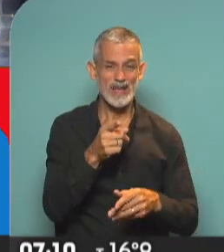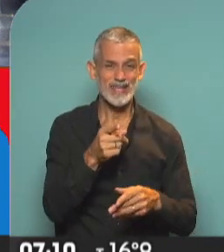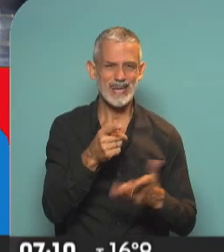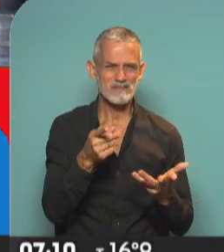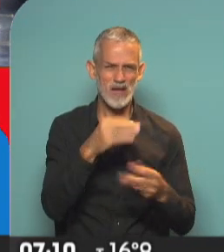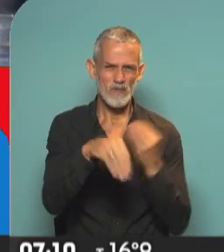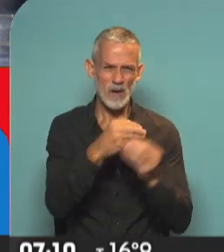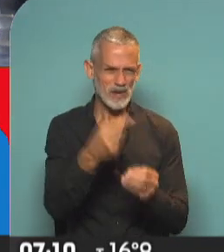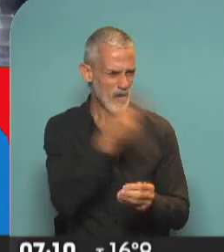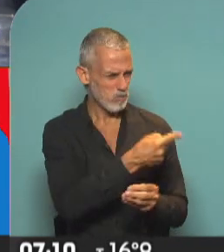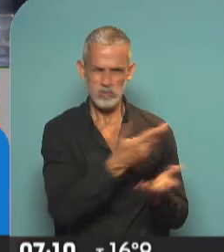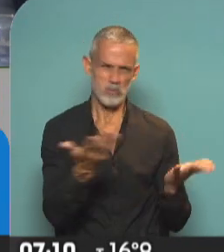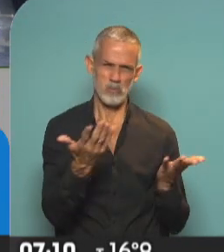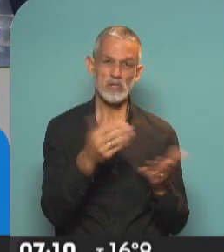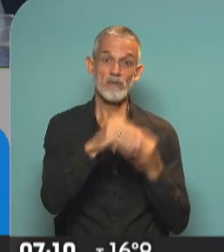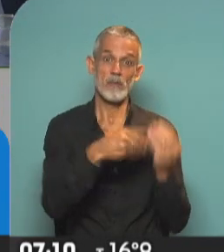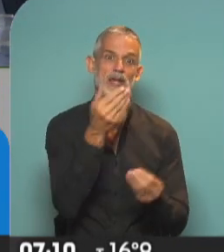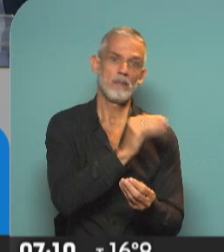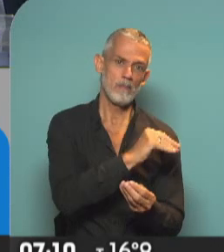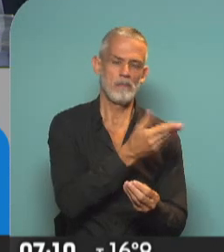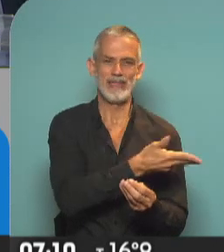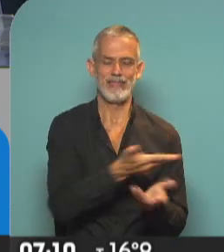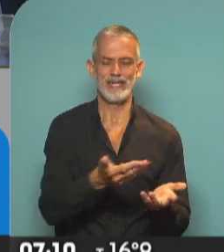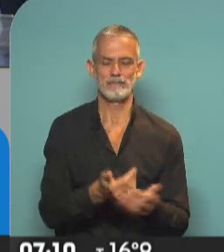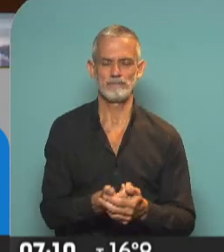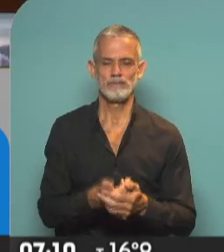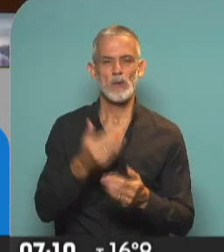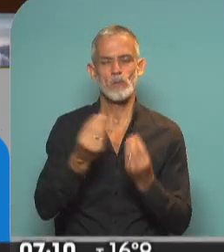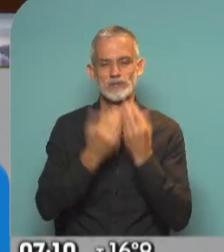parte de la familia un cuestionamiento, sino más vale todo lo contrario. Néstor, muchísimas gracias. Vamos